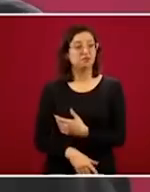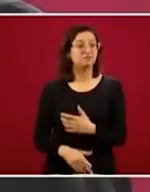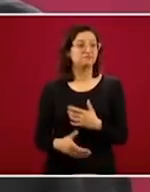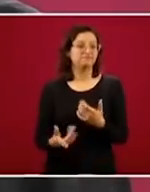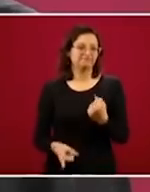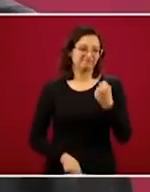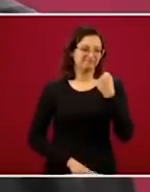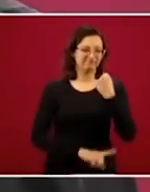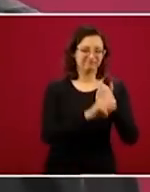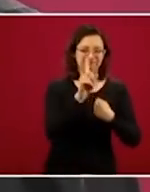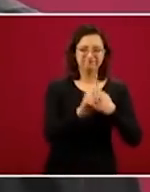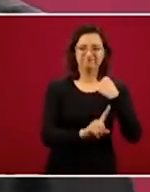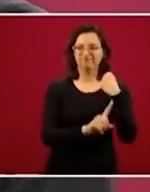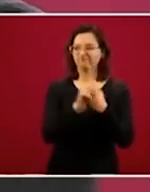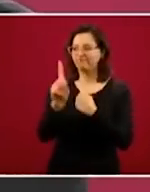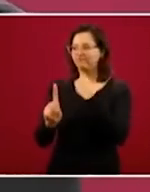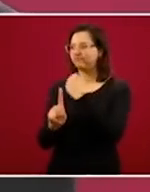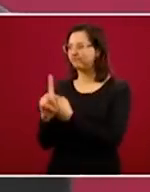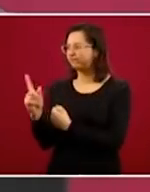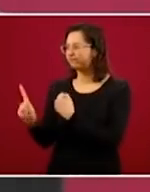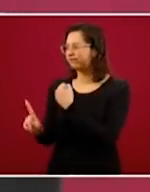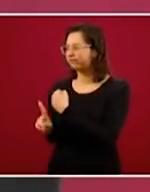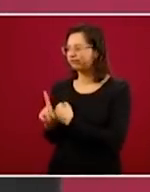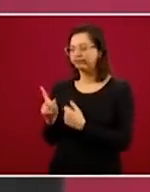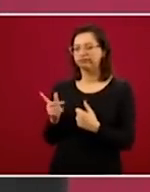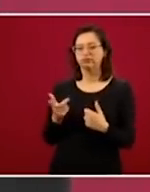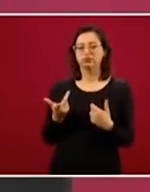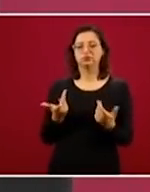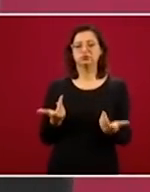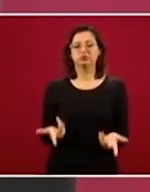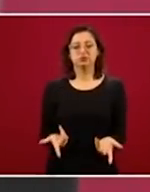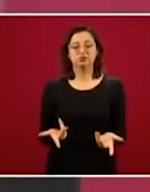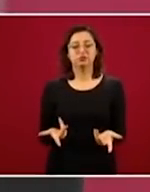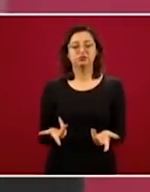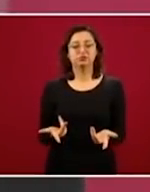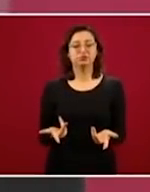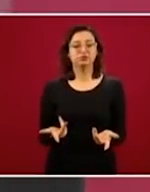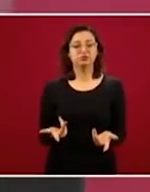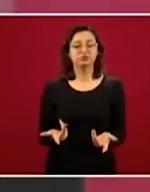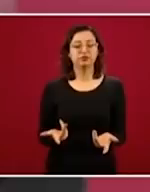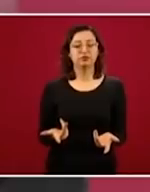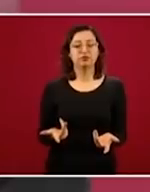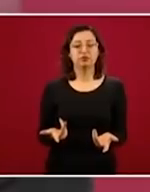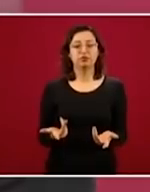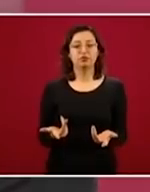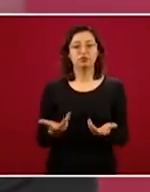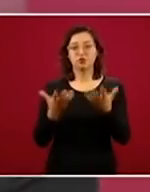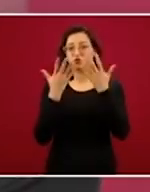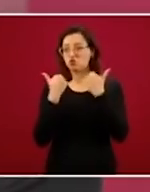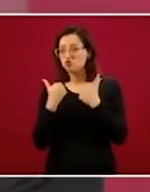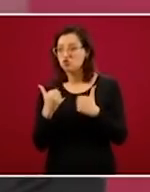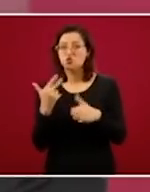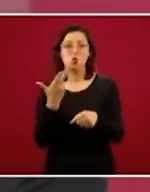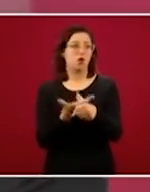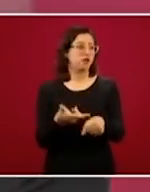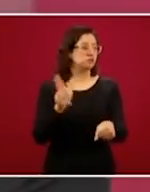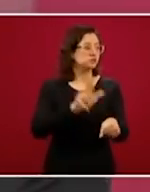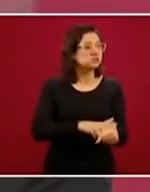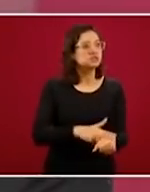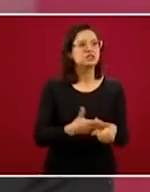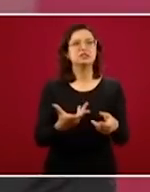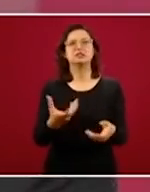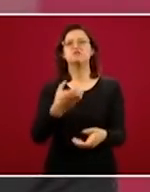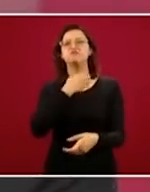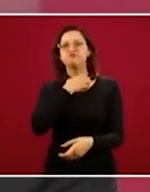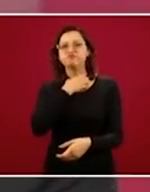situación de falta de espacios de camas de